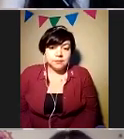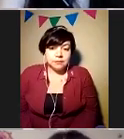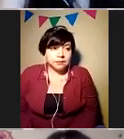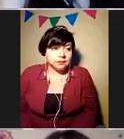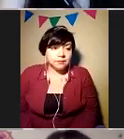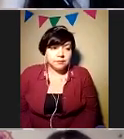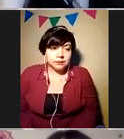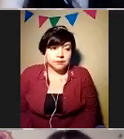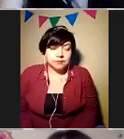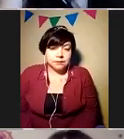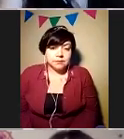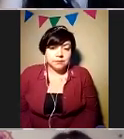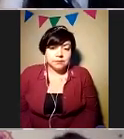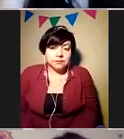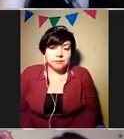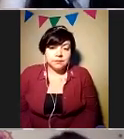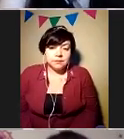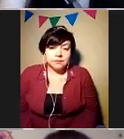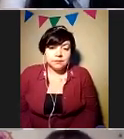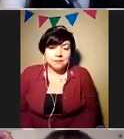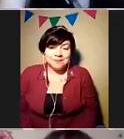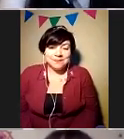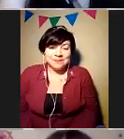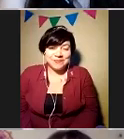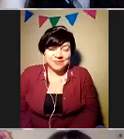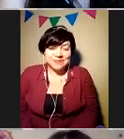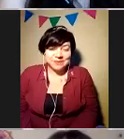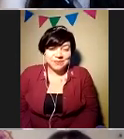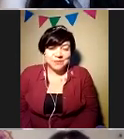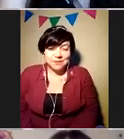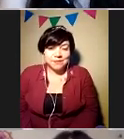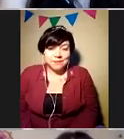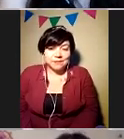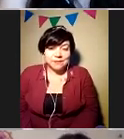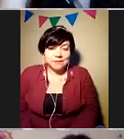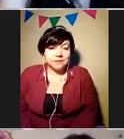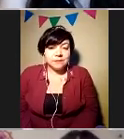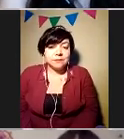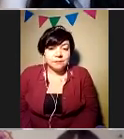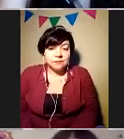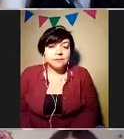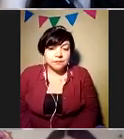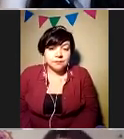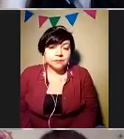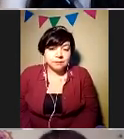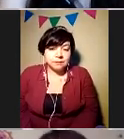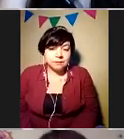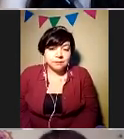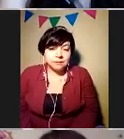la pandemia volví a los años y no creo que me vaya aquí. Y creo que es importante generar esa conciencia en ciudades como